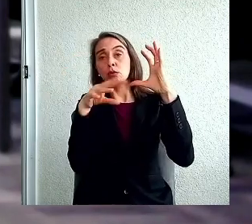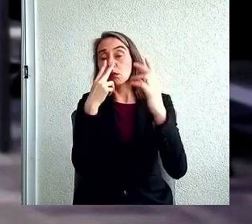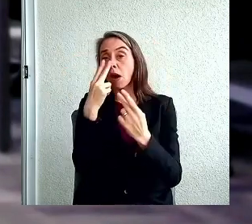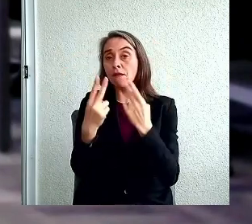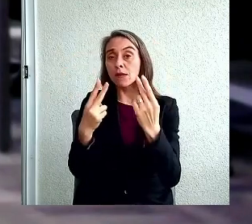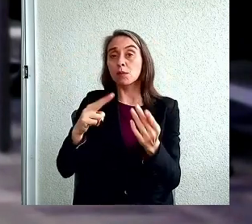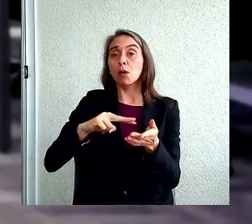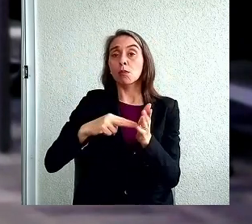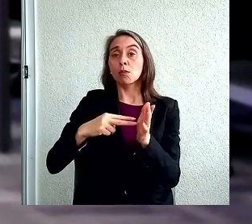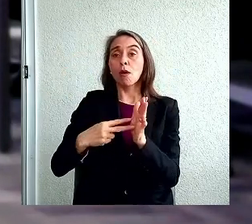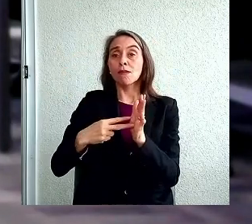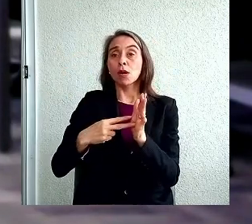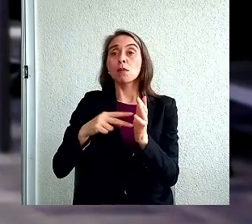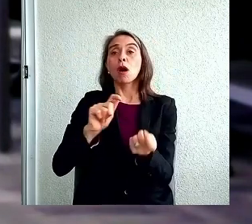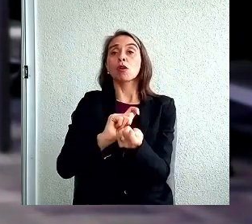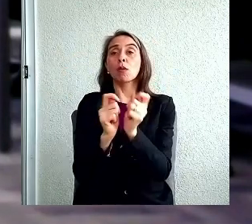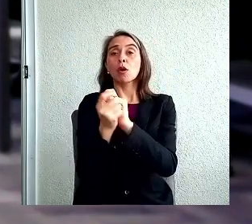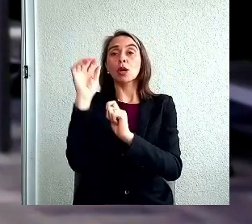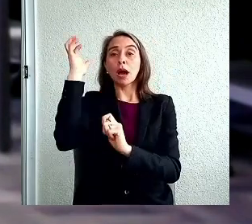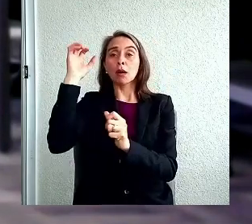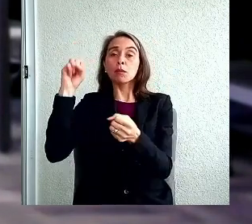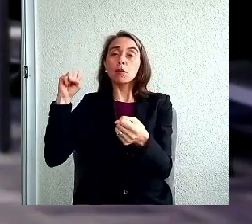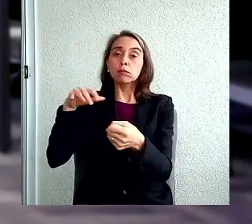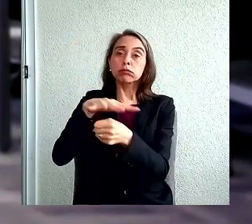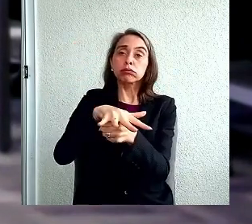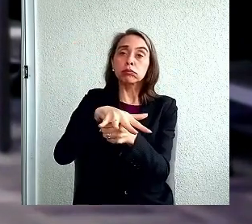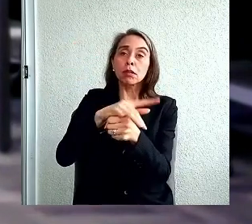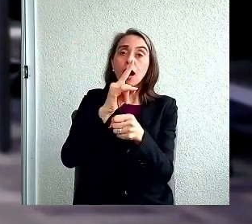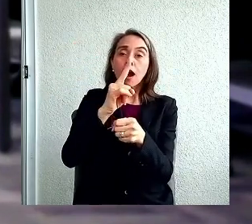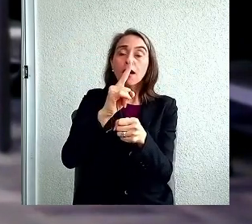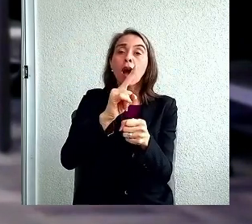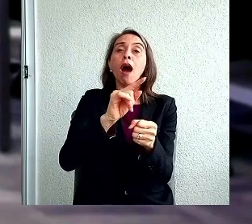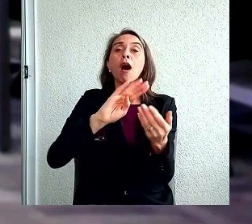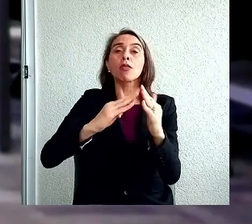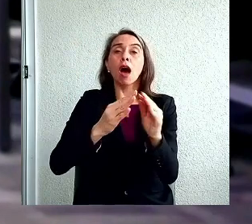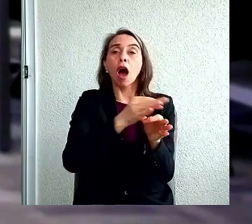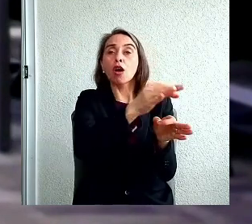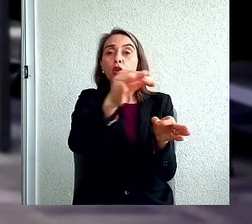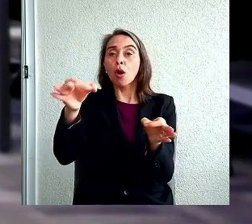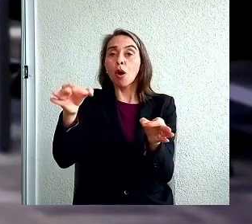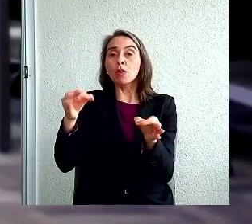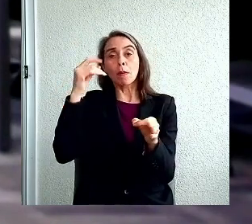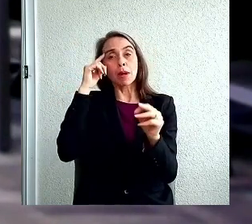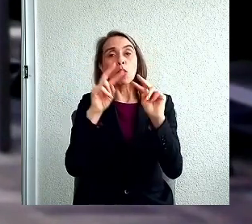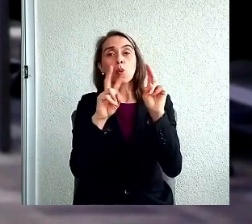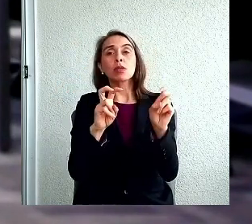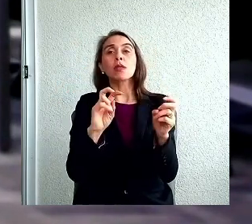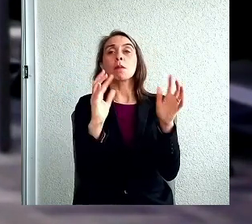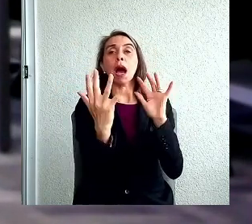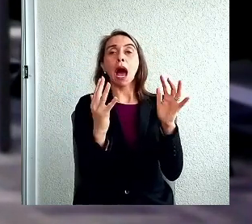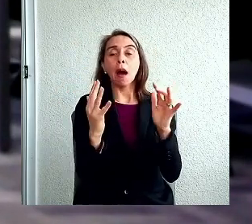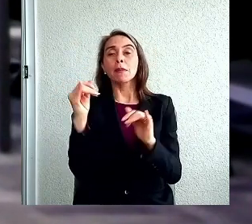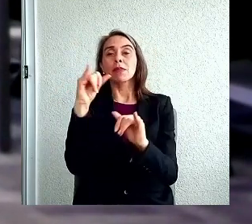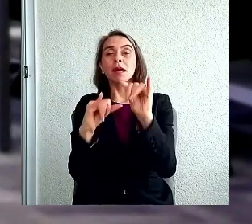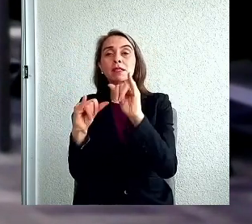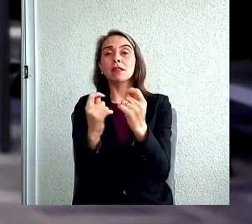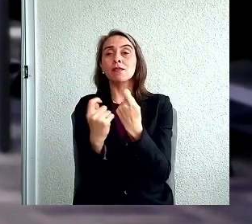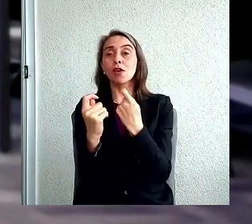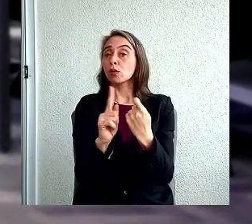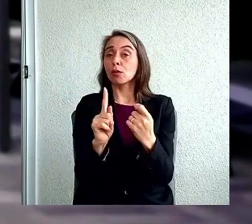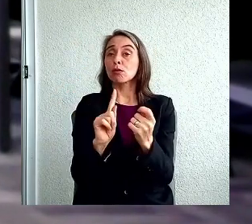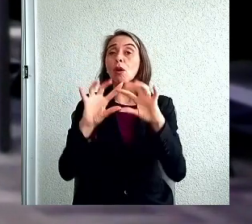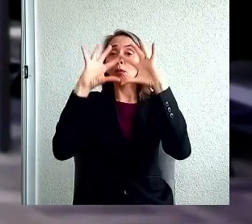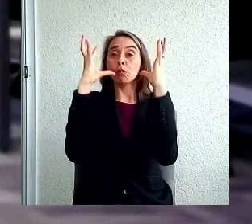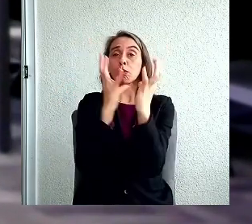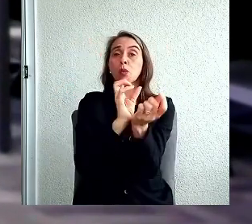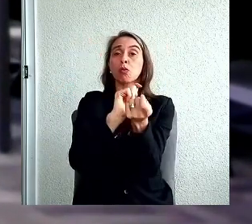las comunidades. Lejos de limitarse a una cuestión ambiental, científica o económica, el cambio climático se ha convertido en un